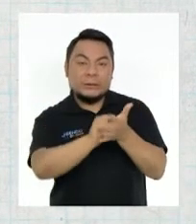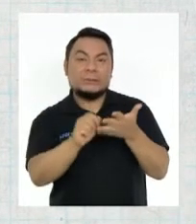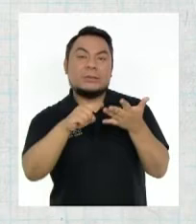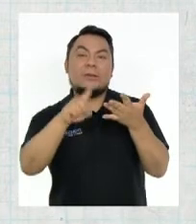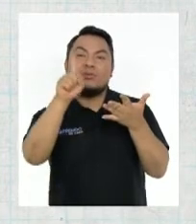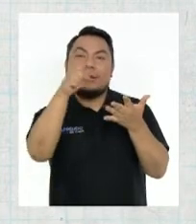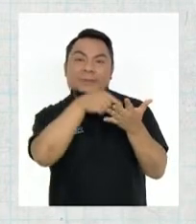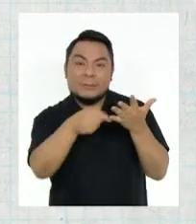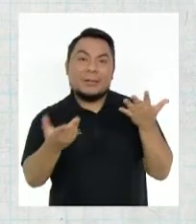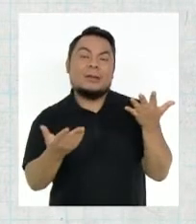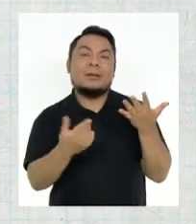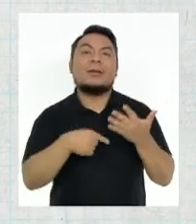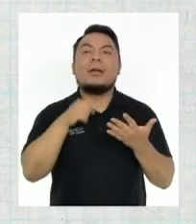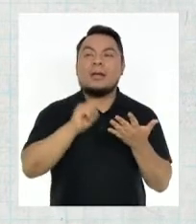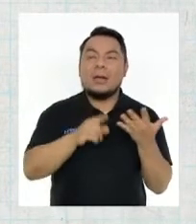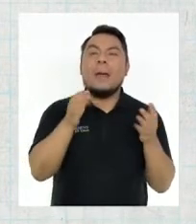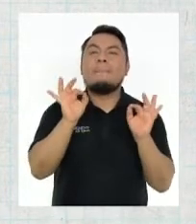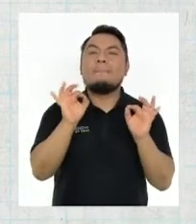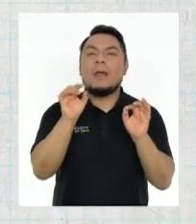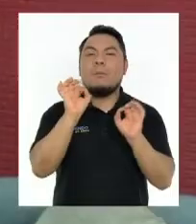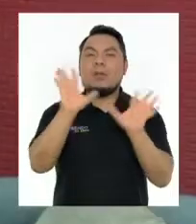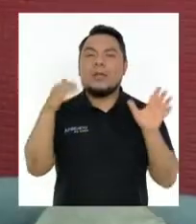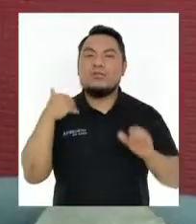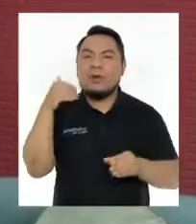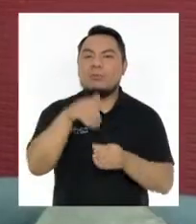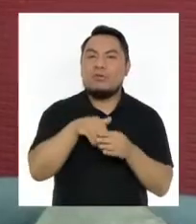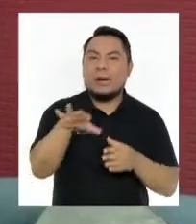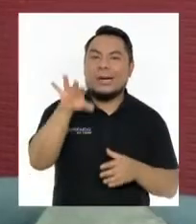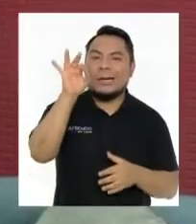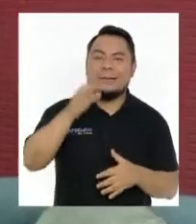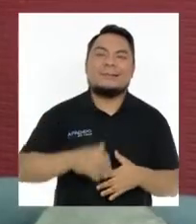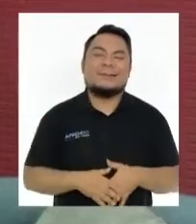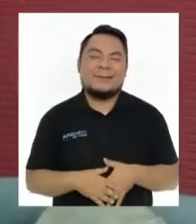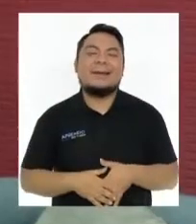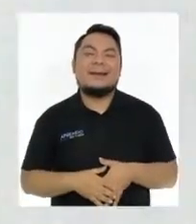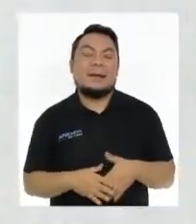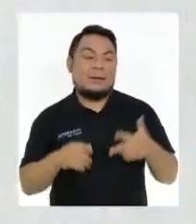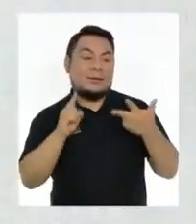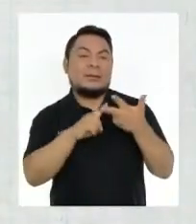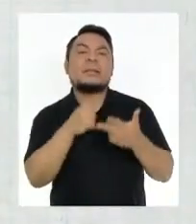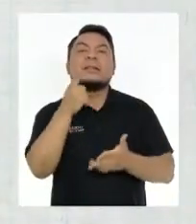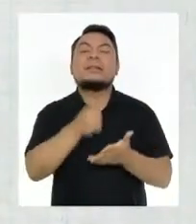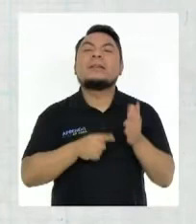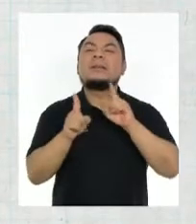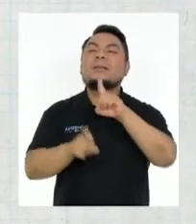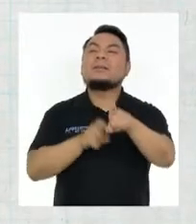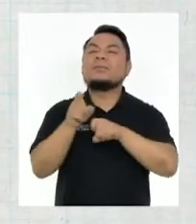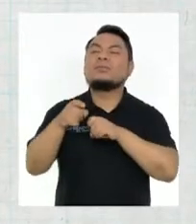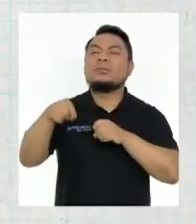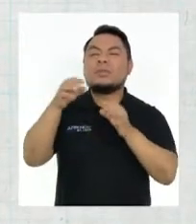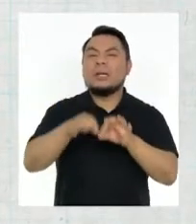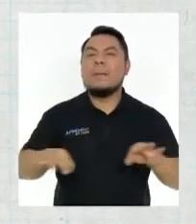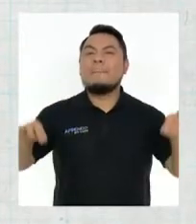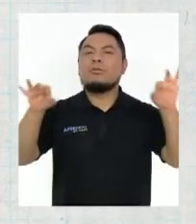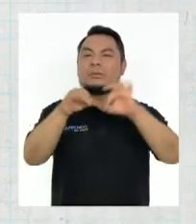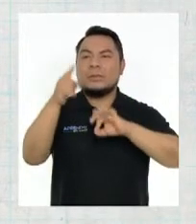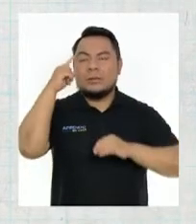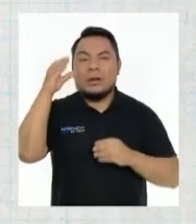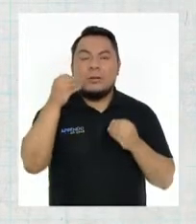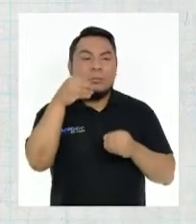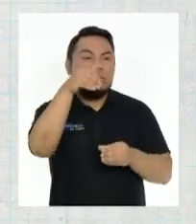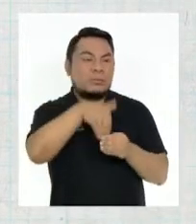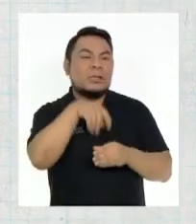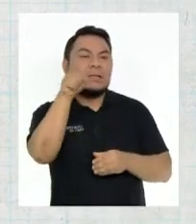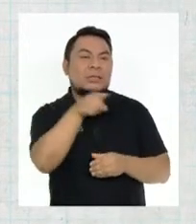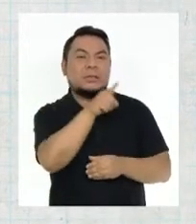una semana, el mismo día. La pregunta 3. ¿Qué importancia le da a los siguientes aspectos para decidir votar o no